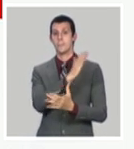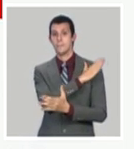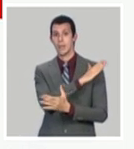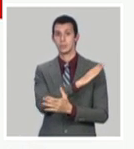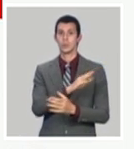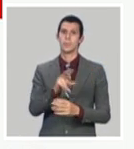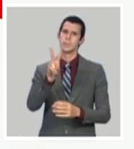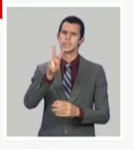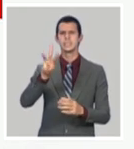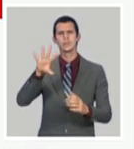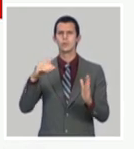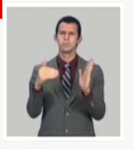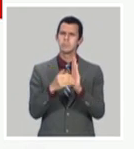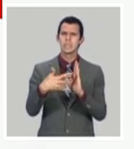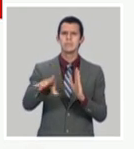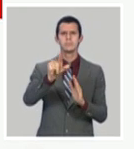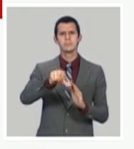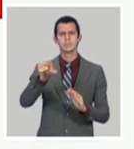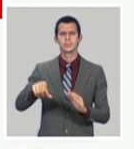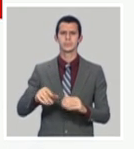25.686 casos. De ellos,